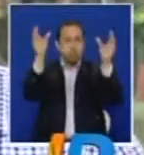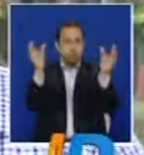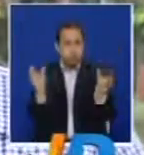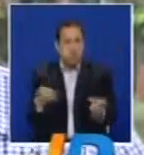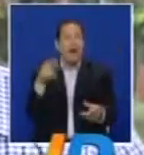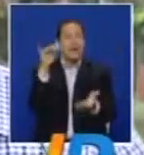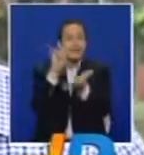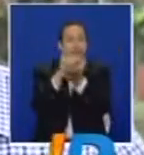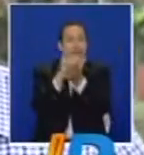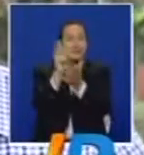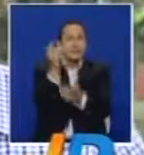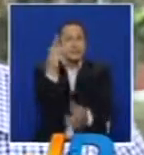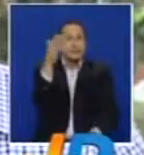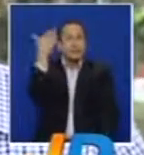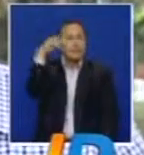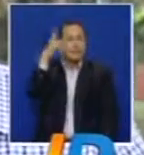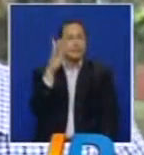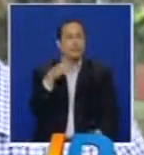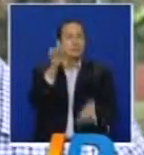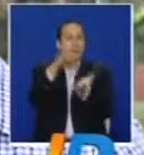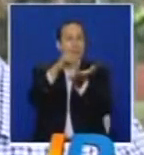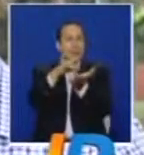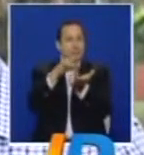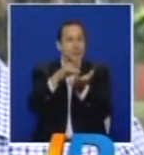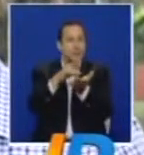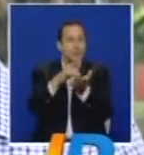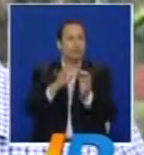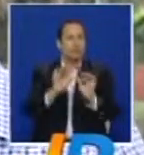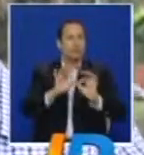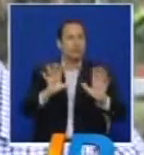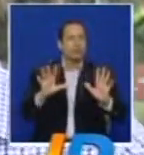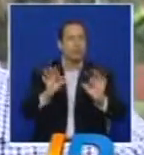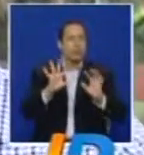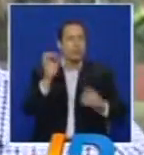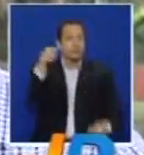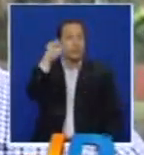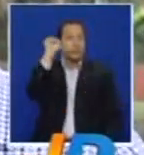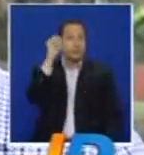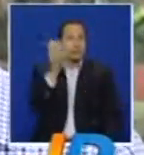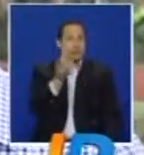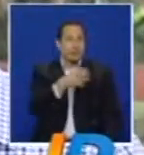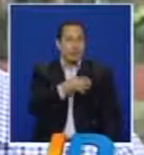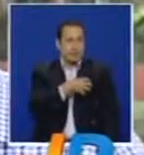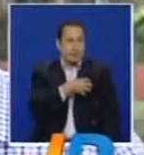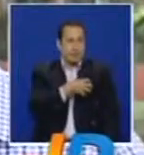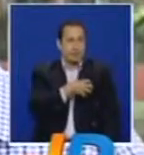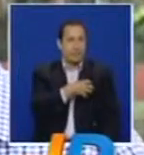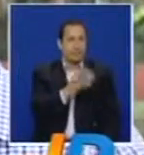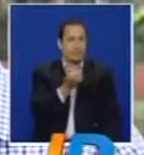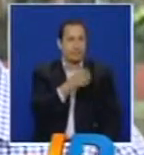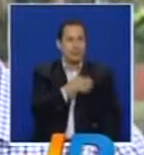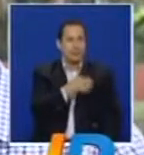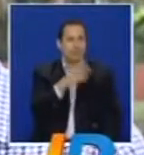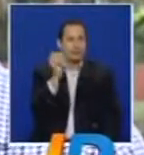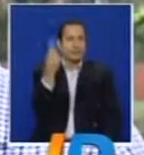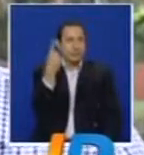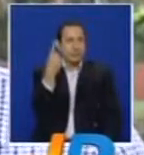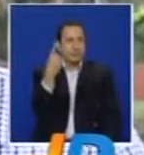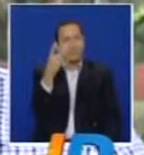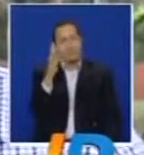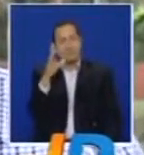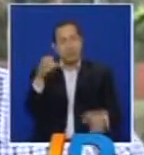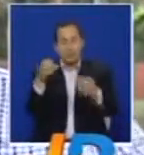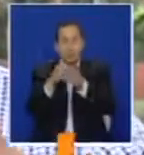Participamos concursando y tuvimos la oportunidad de ganar, pues tuvimos la fortuna de ganar en el primero, mejor